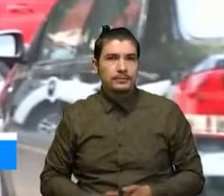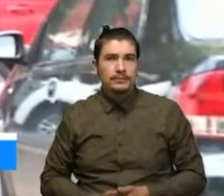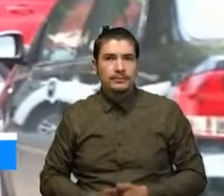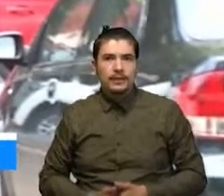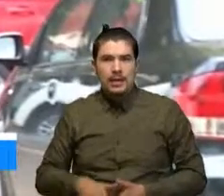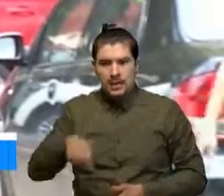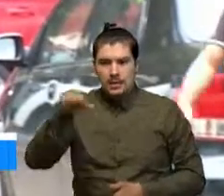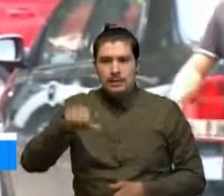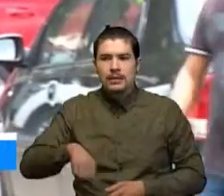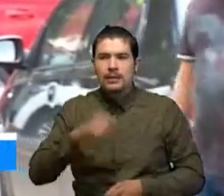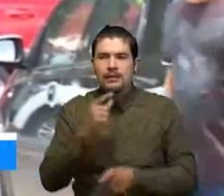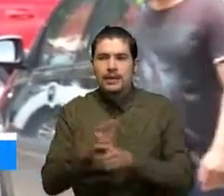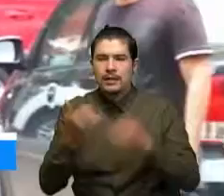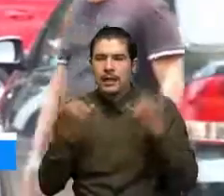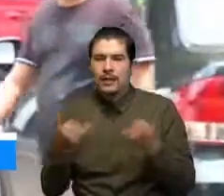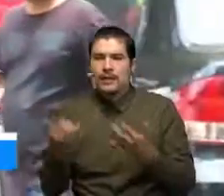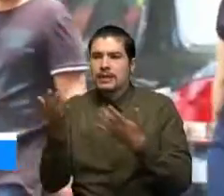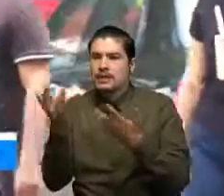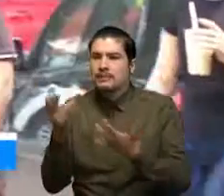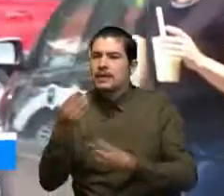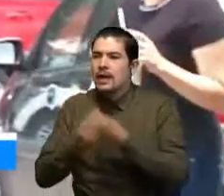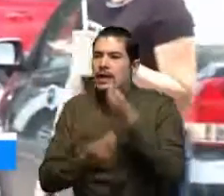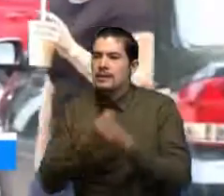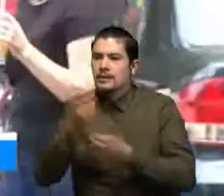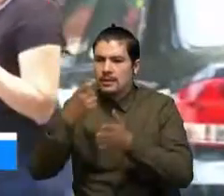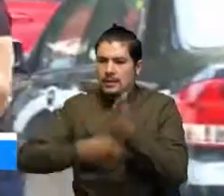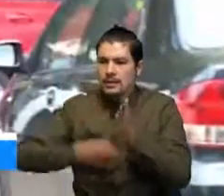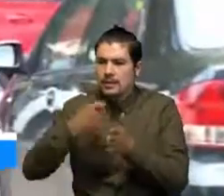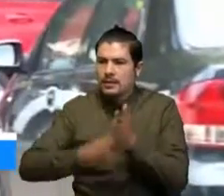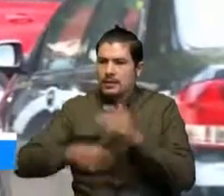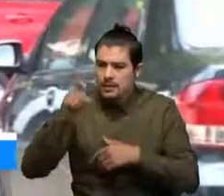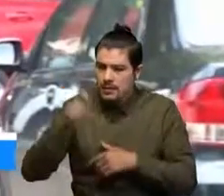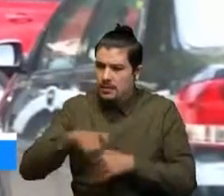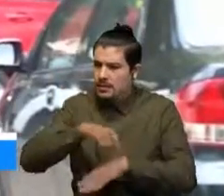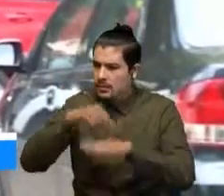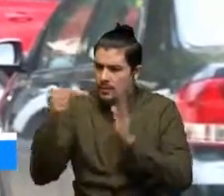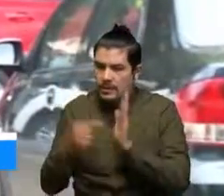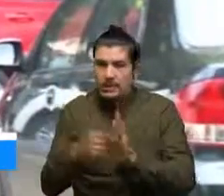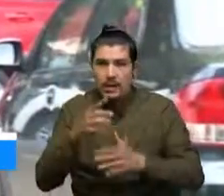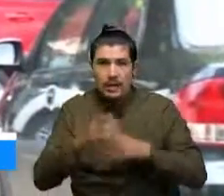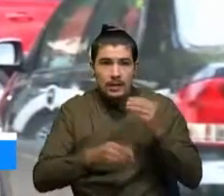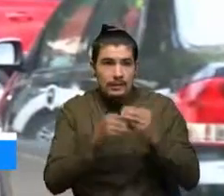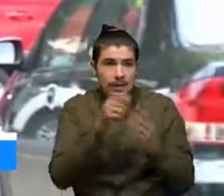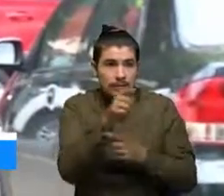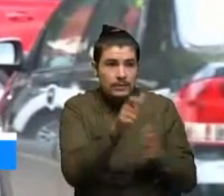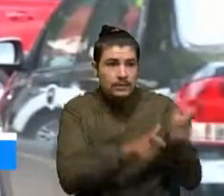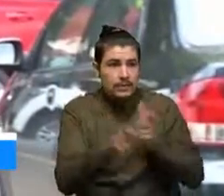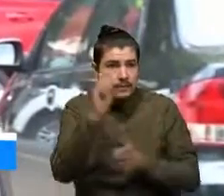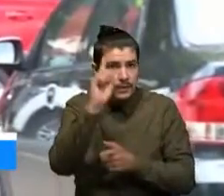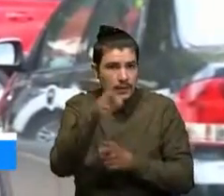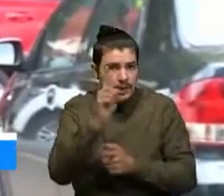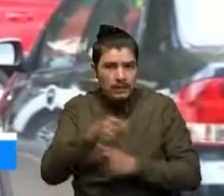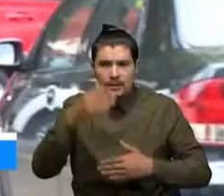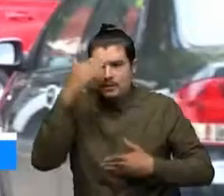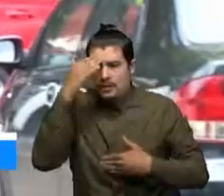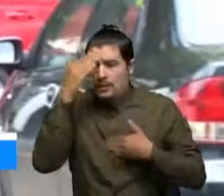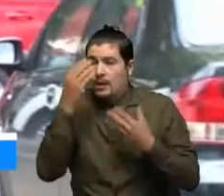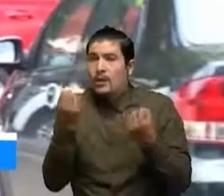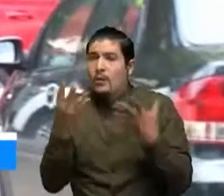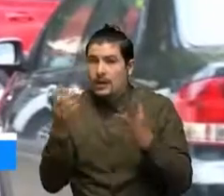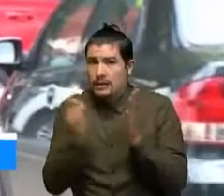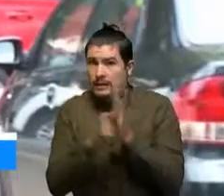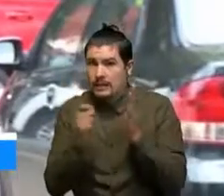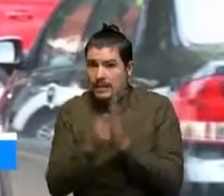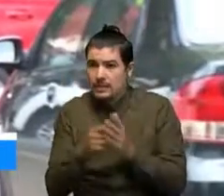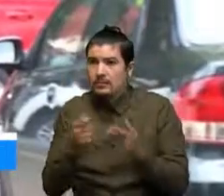Pues bien, ahora se espera que se tomen los correctivos necesarios, pero también se espera que los candidatos tomen conciencia respecto a la cantidad de publicidad que